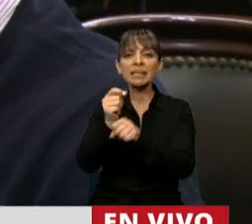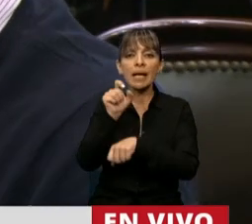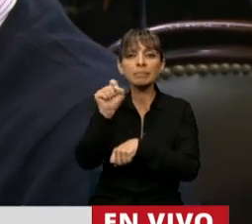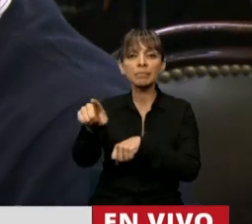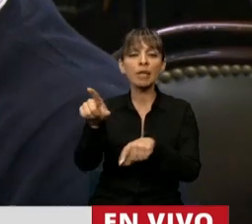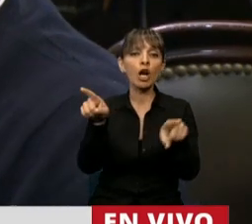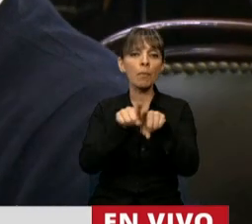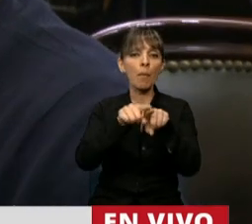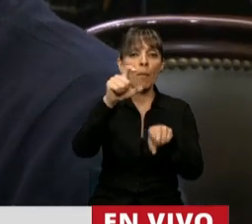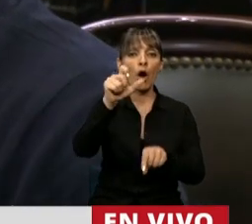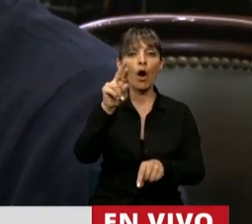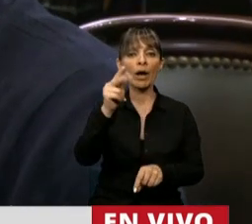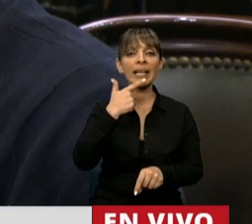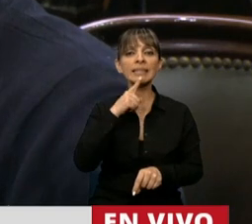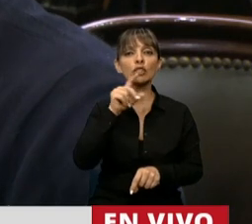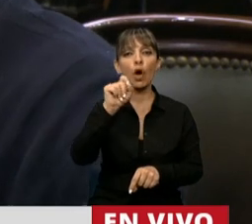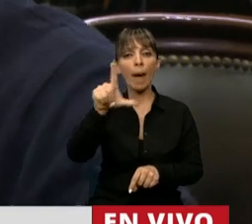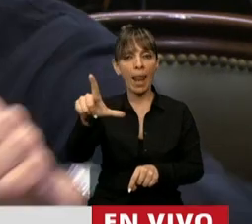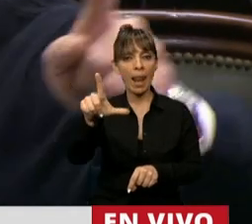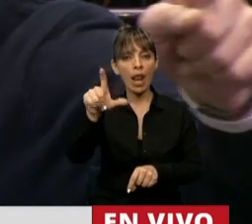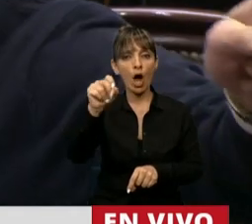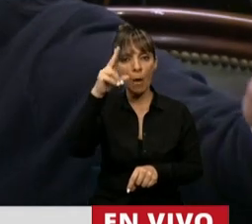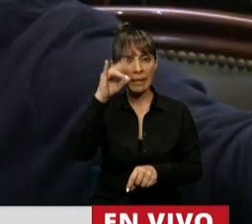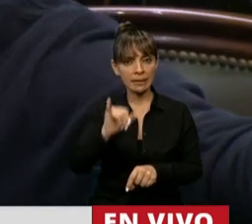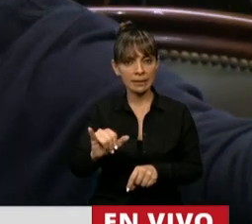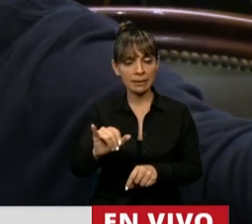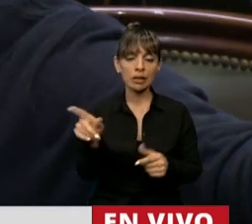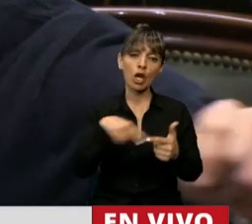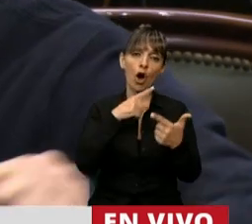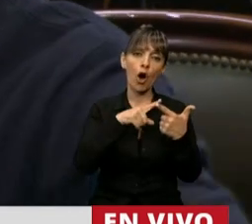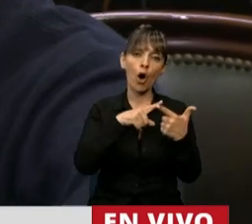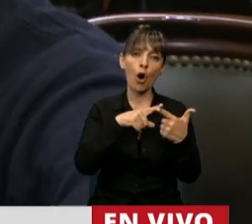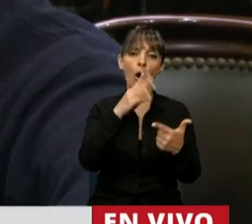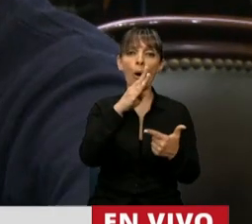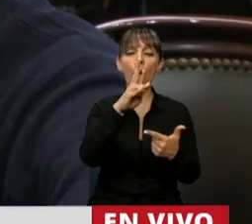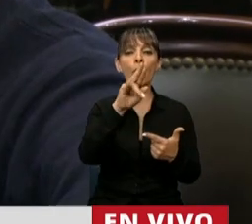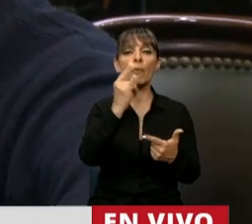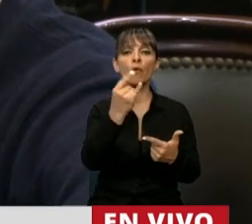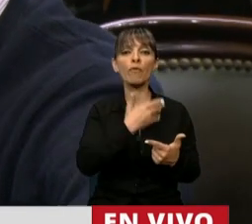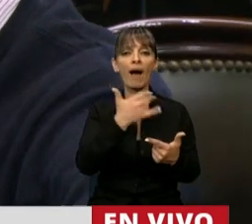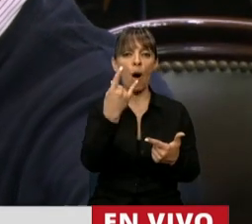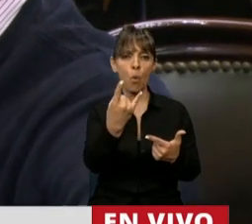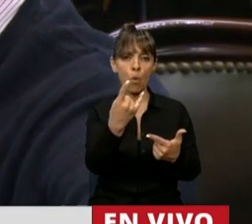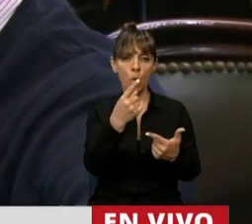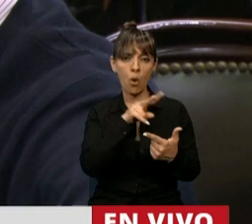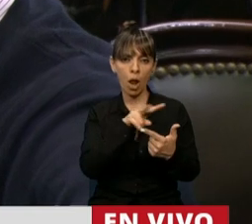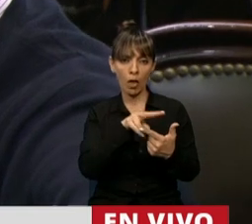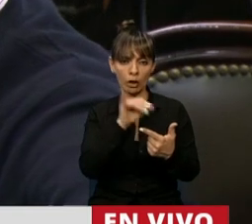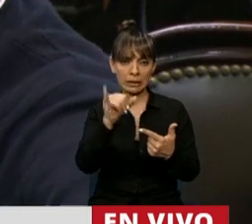como Cristóbal López o empresarios como Antonio Brufau, que